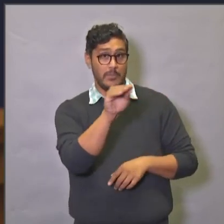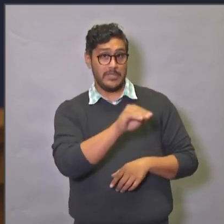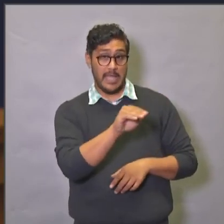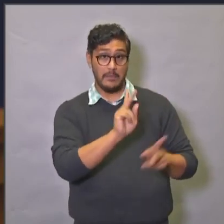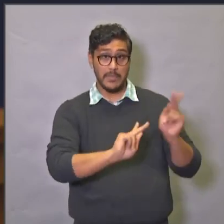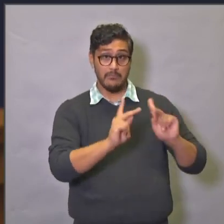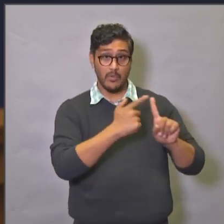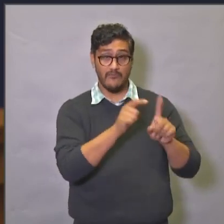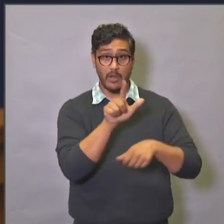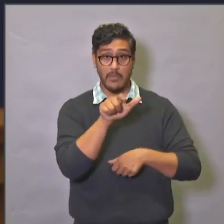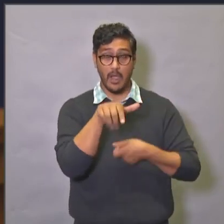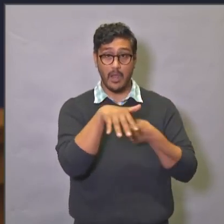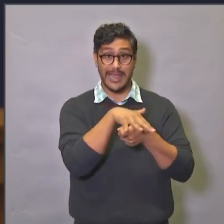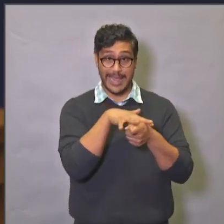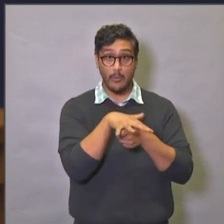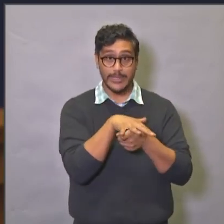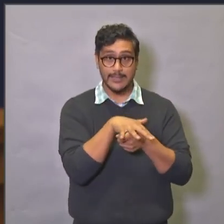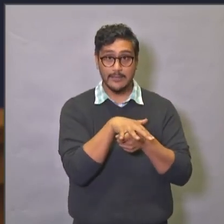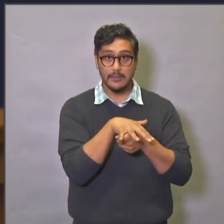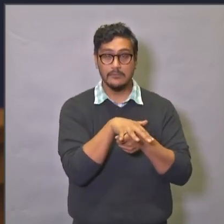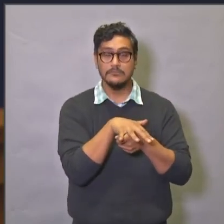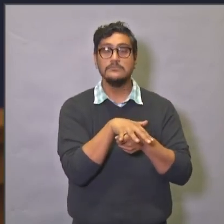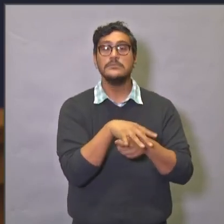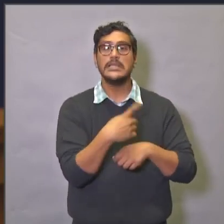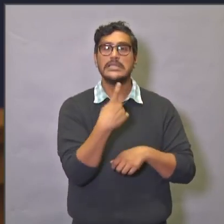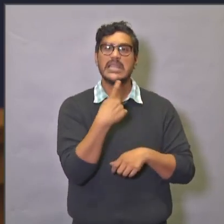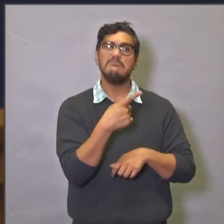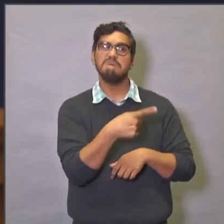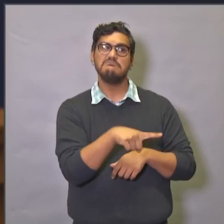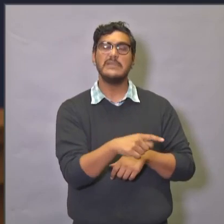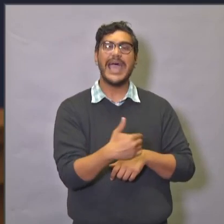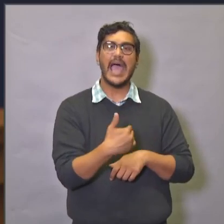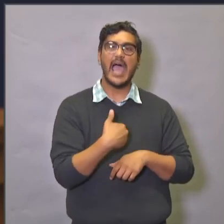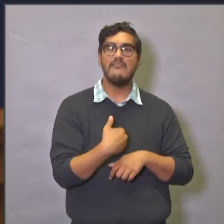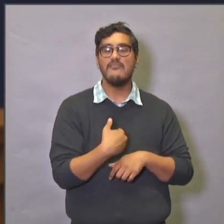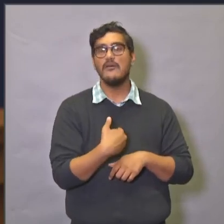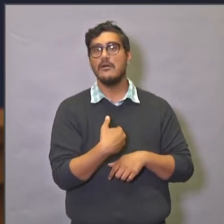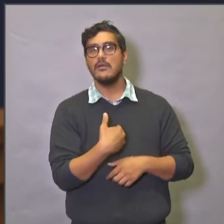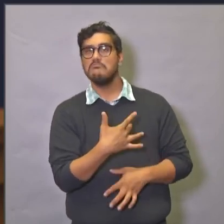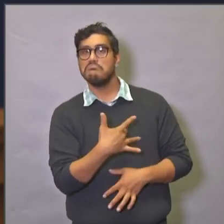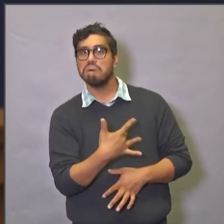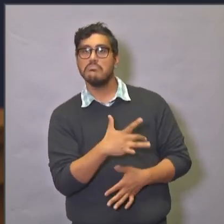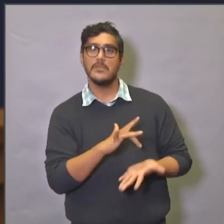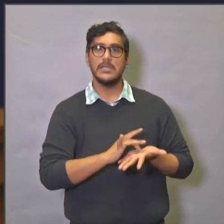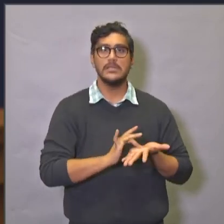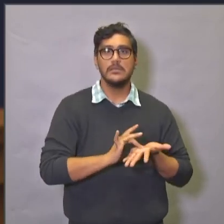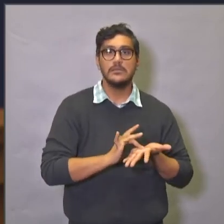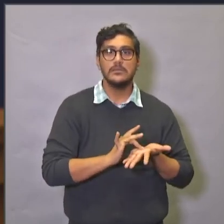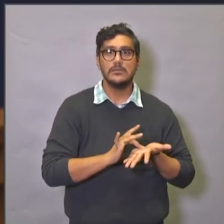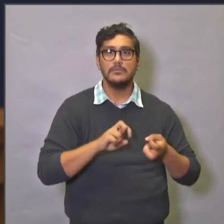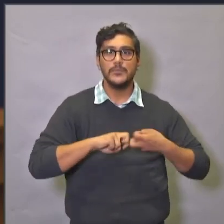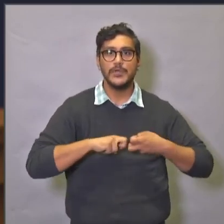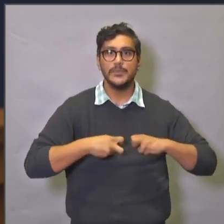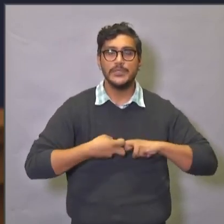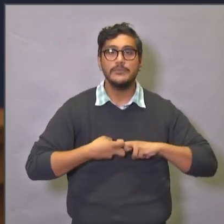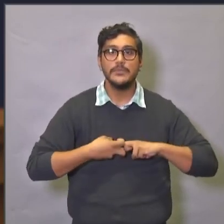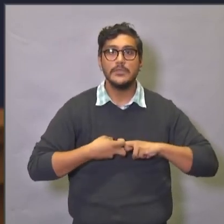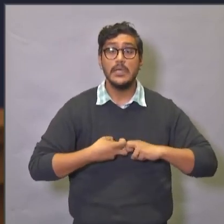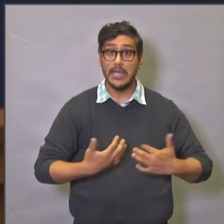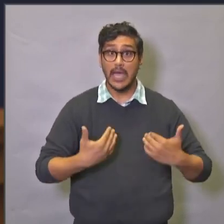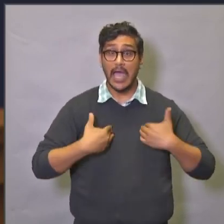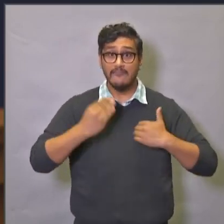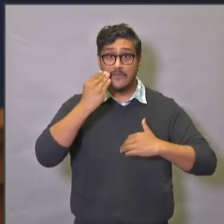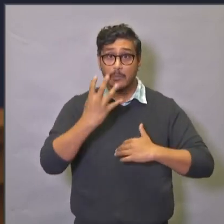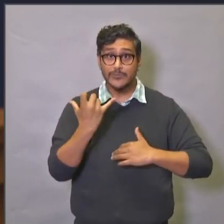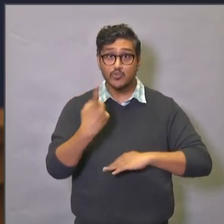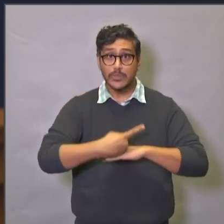del condado de Los Ángeles tienen una condición delicada de salud. Y tenemos información para compartir